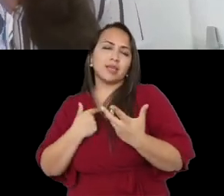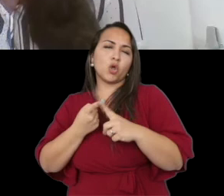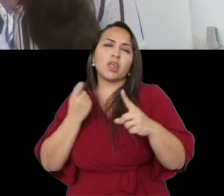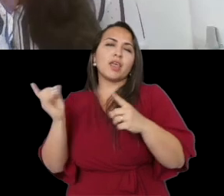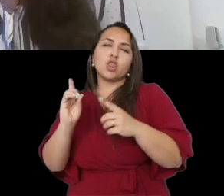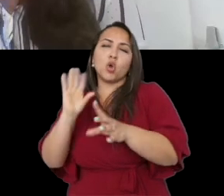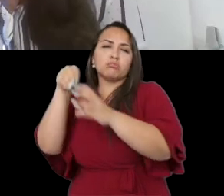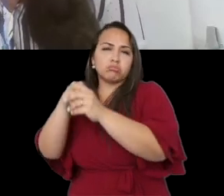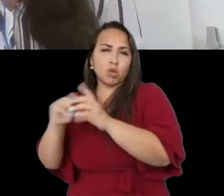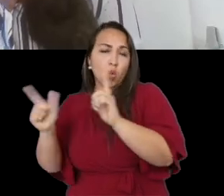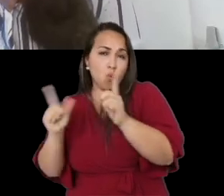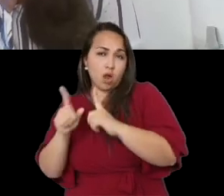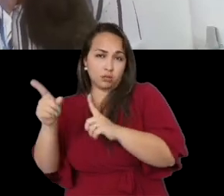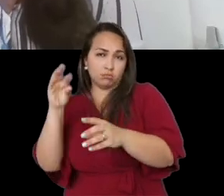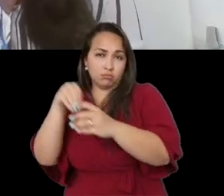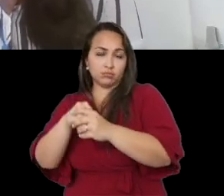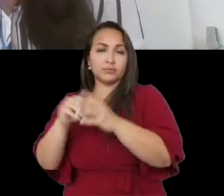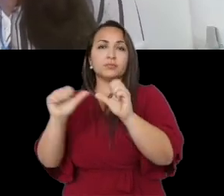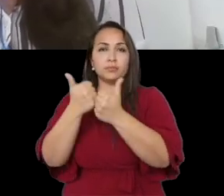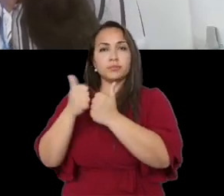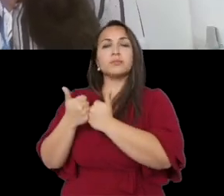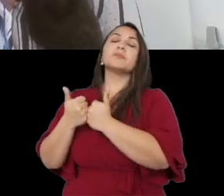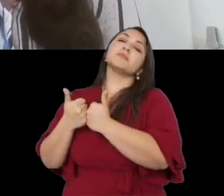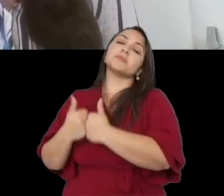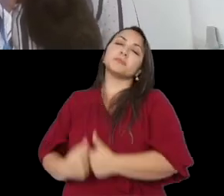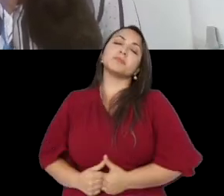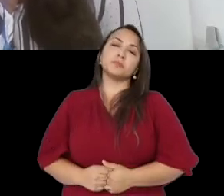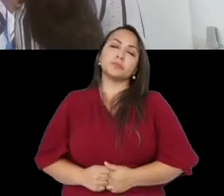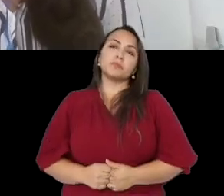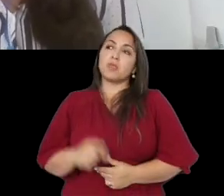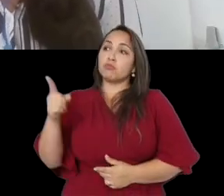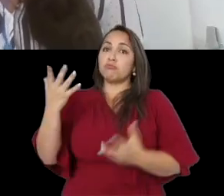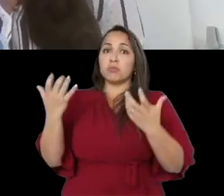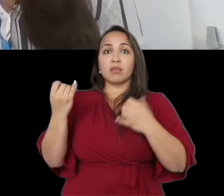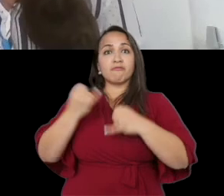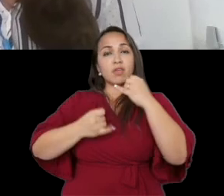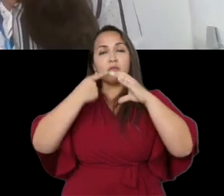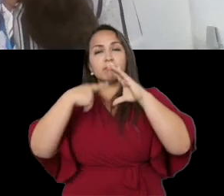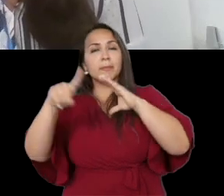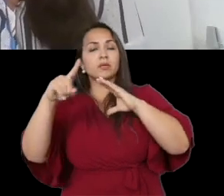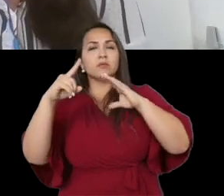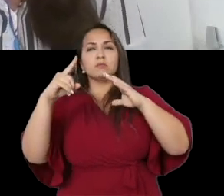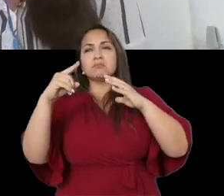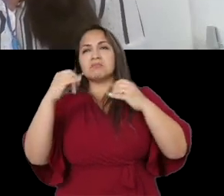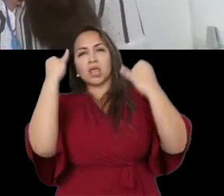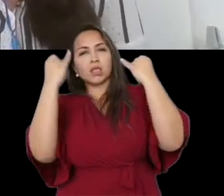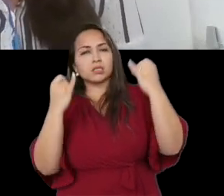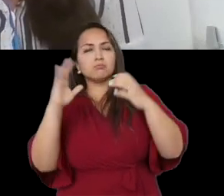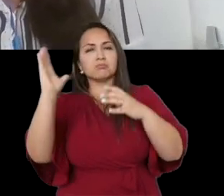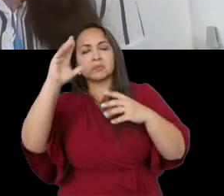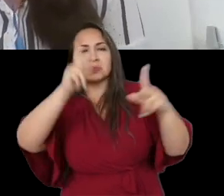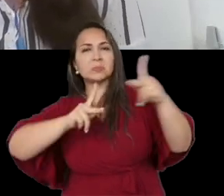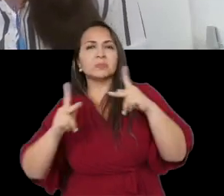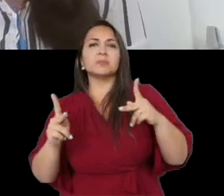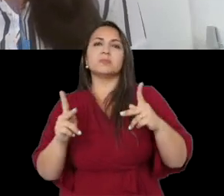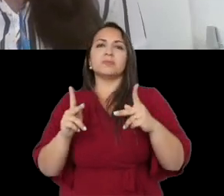cuándo perteneces, a cuáles son los que perteneces y qué mensaje. Quiero primero las